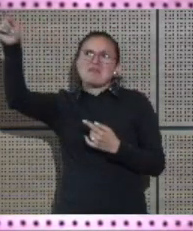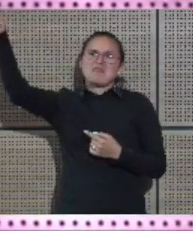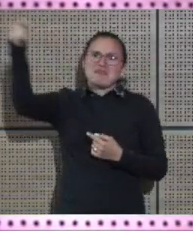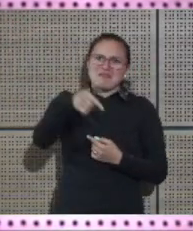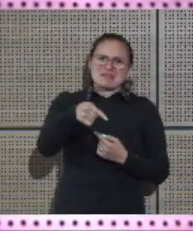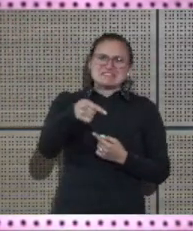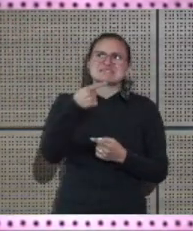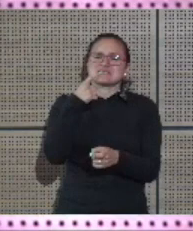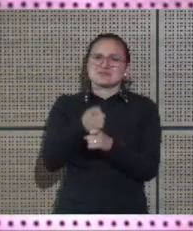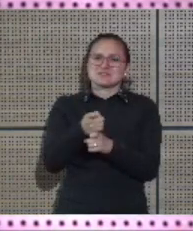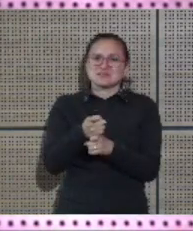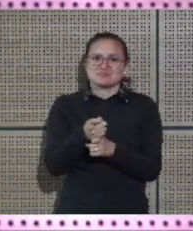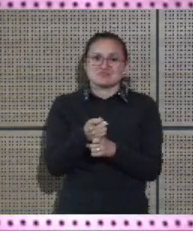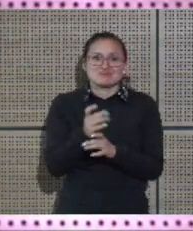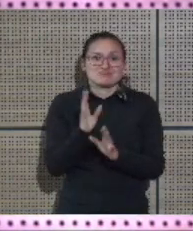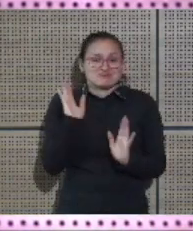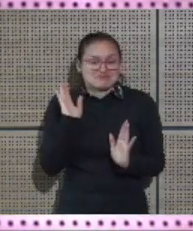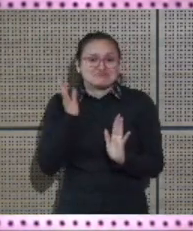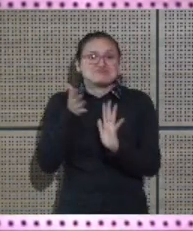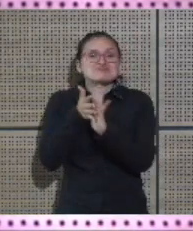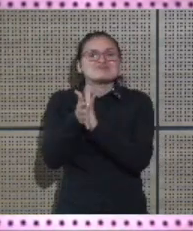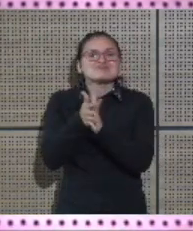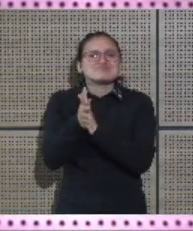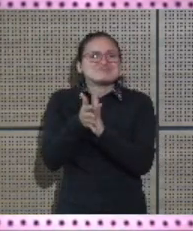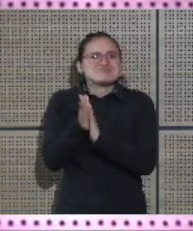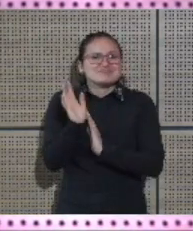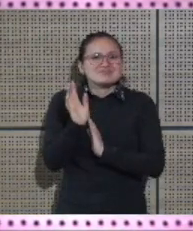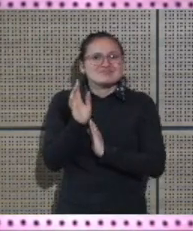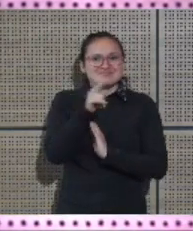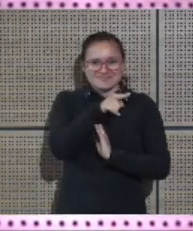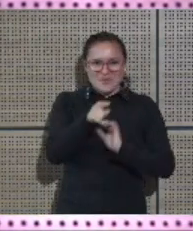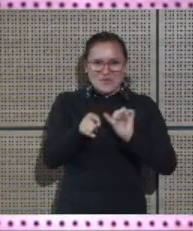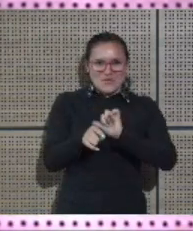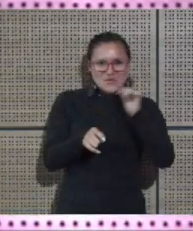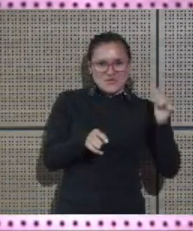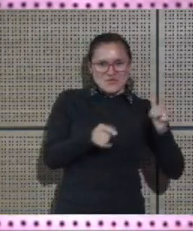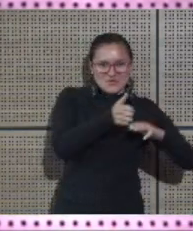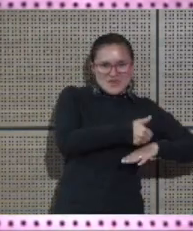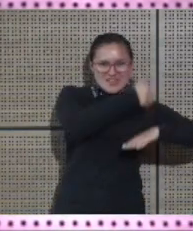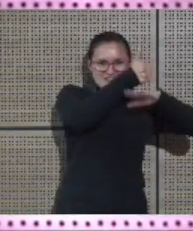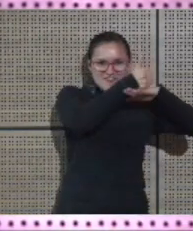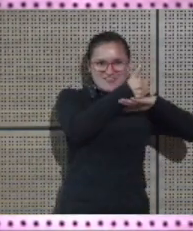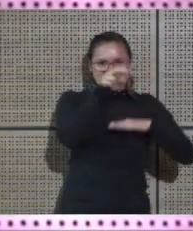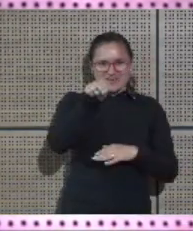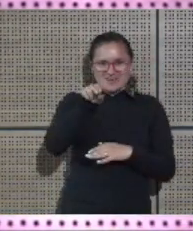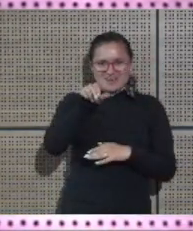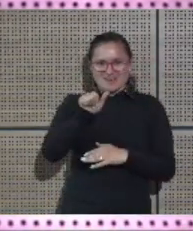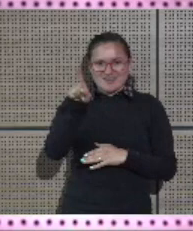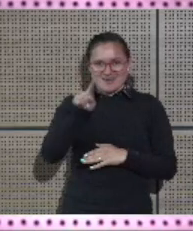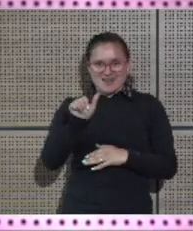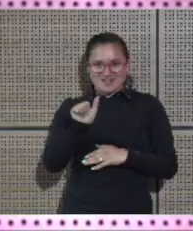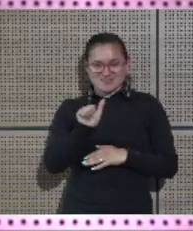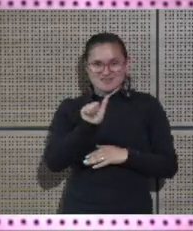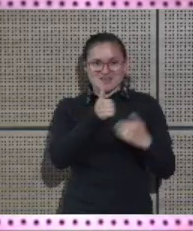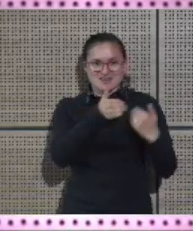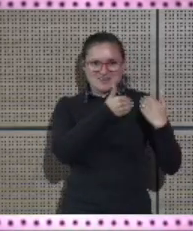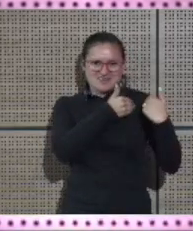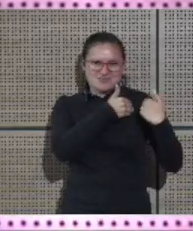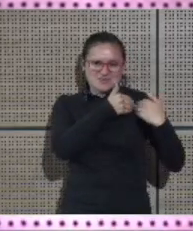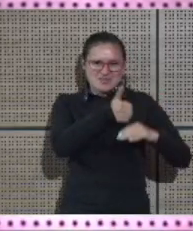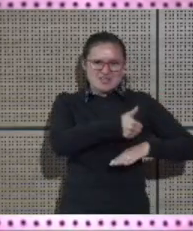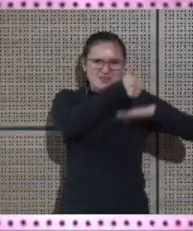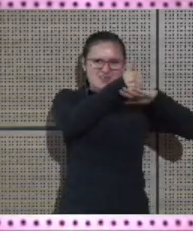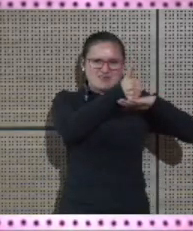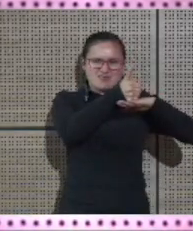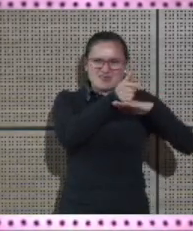Y les cuento la anécdota, eso es una cosa histórica. La anécdota es que el jefe, el director de la NASA, que era el que estaba encargado de hacer eso, se enteró